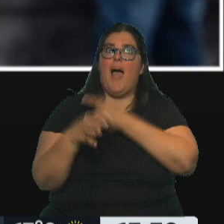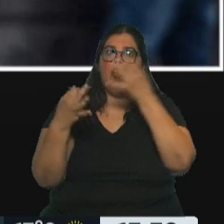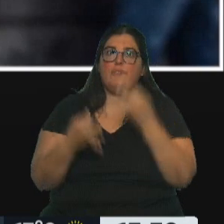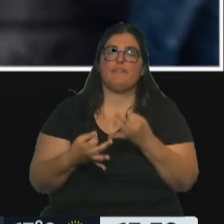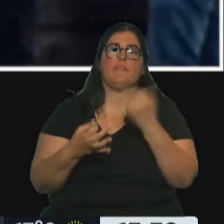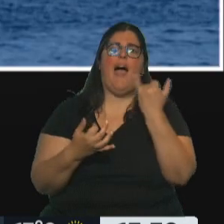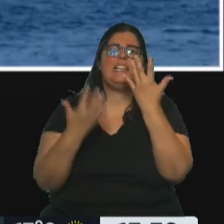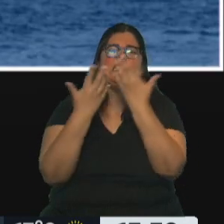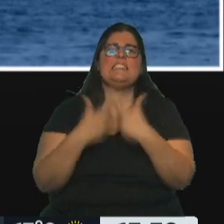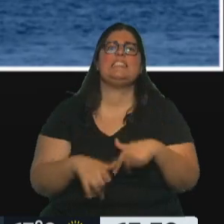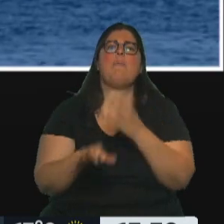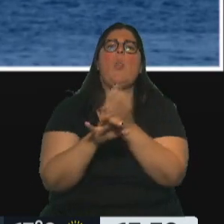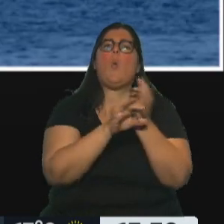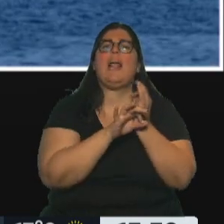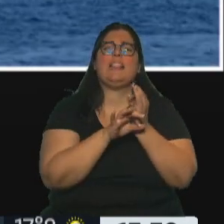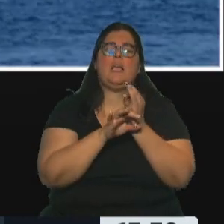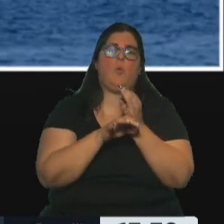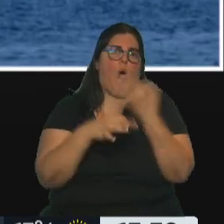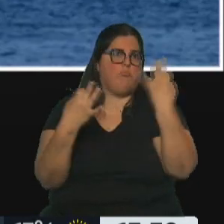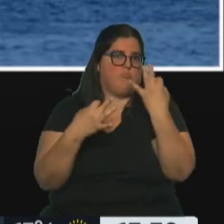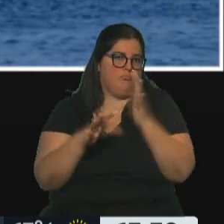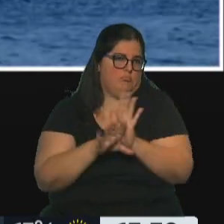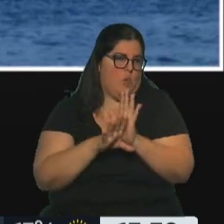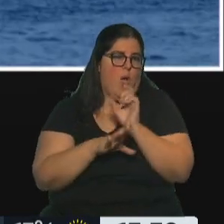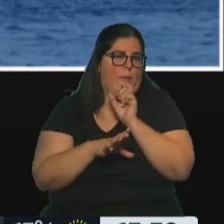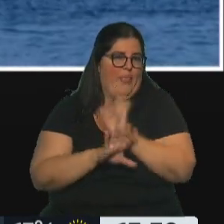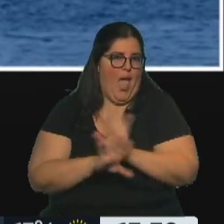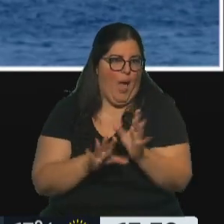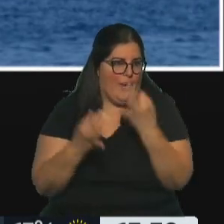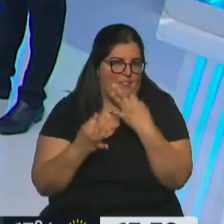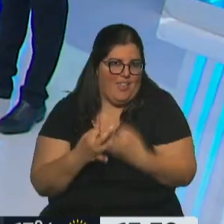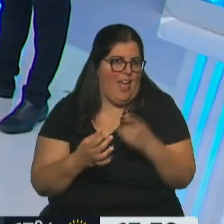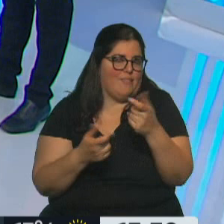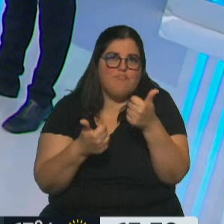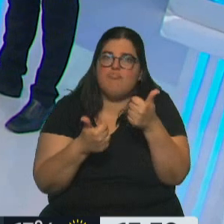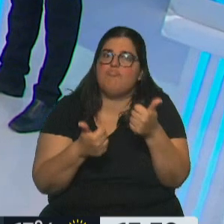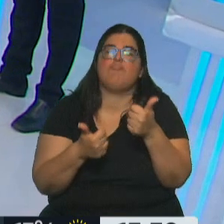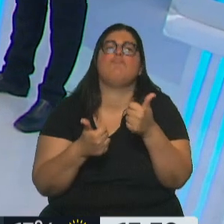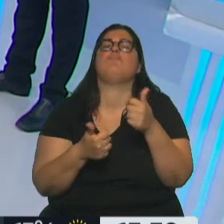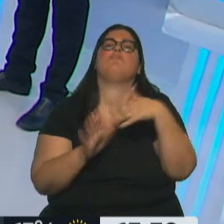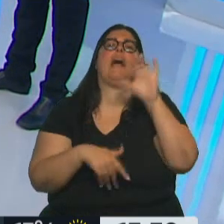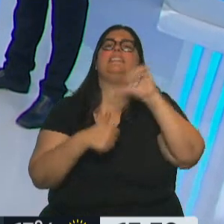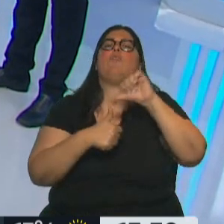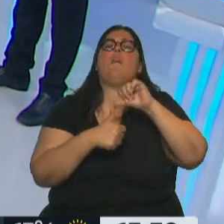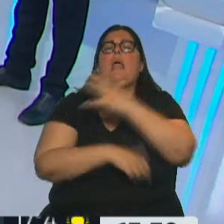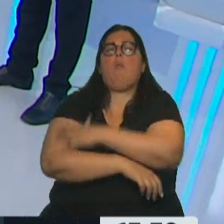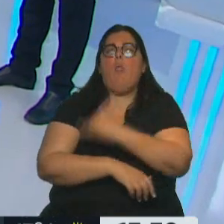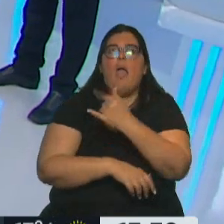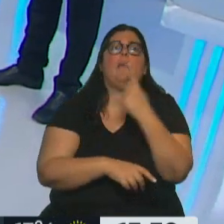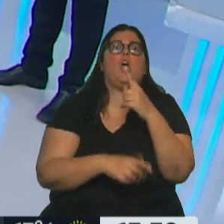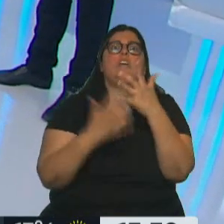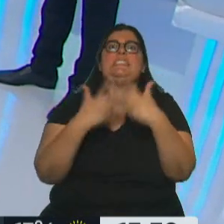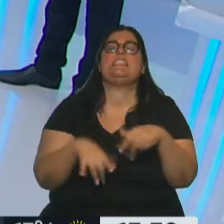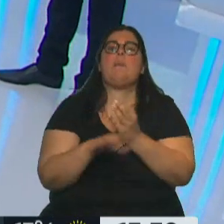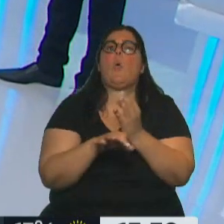sistema educativo que es envidiable para la región, sobre todo para Centroamérica, con tantas carencias, pero esos jóvenes